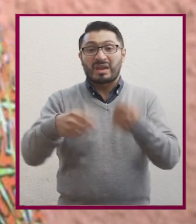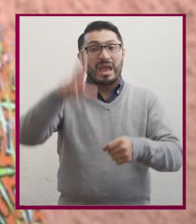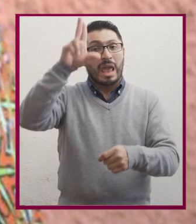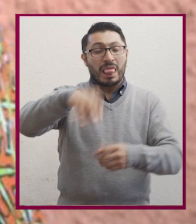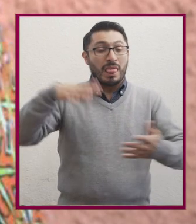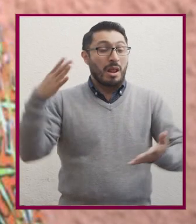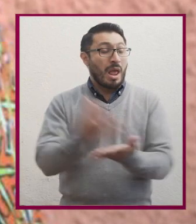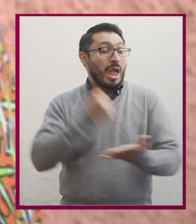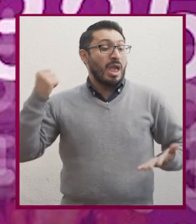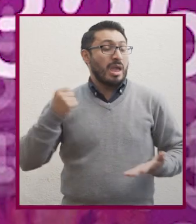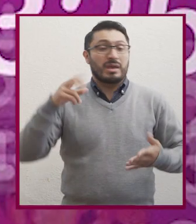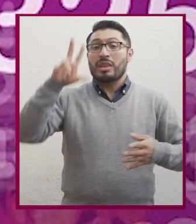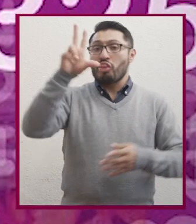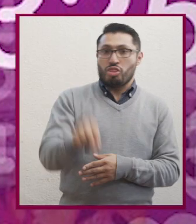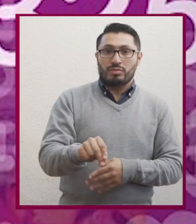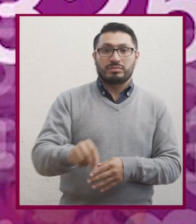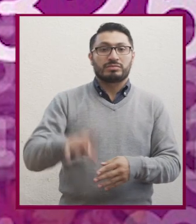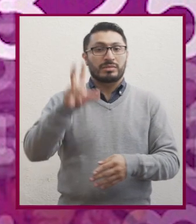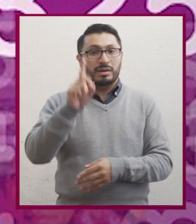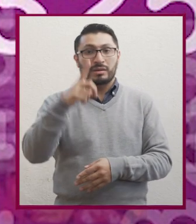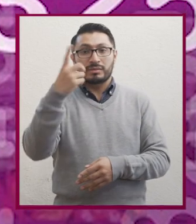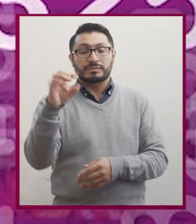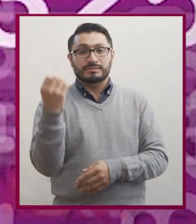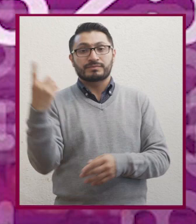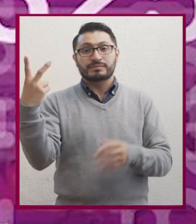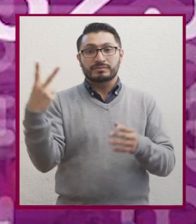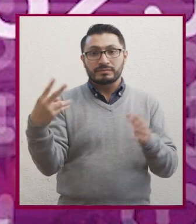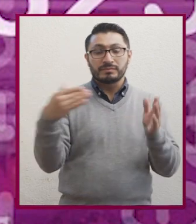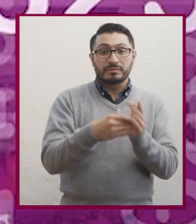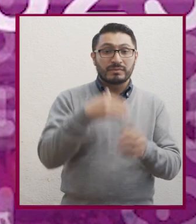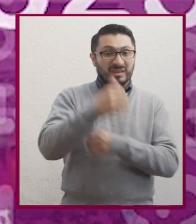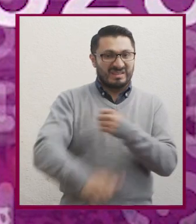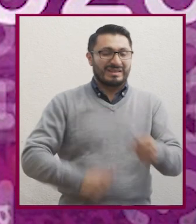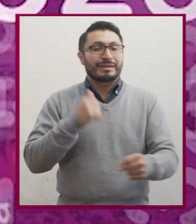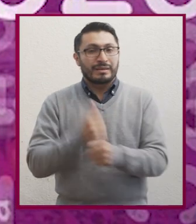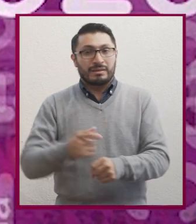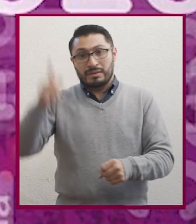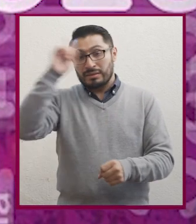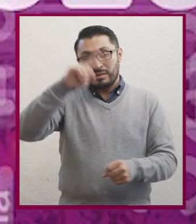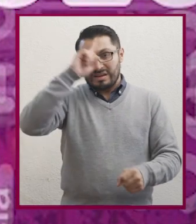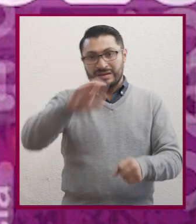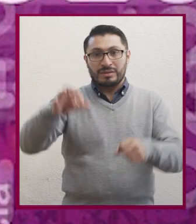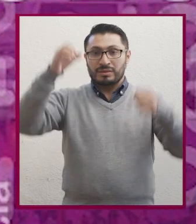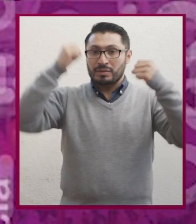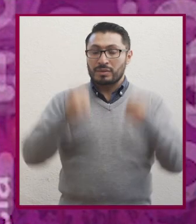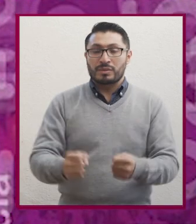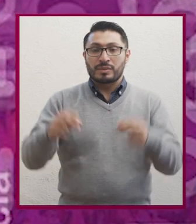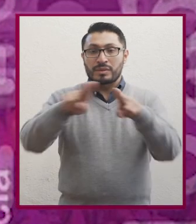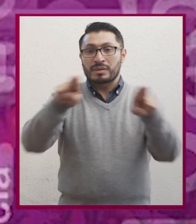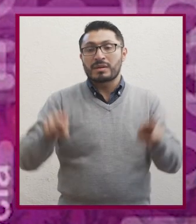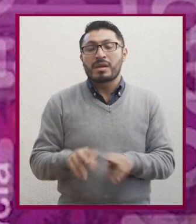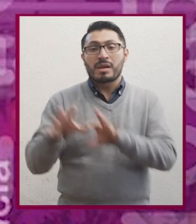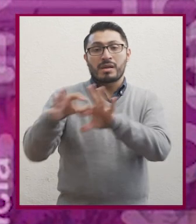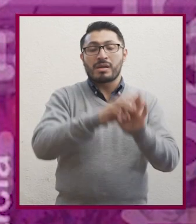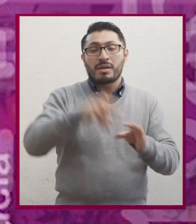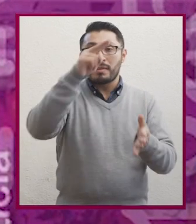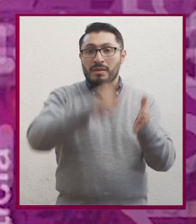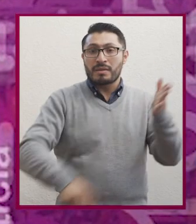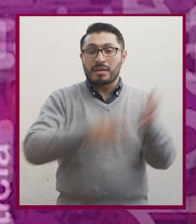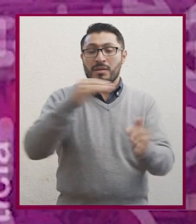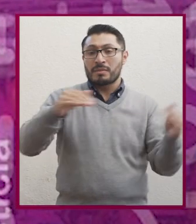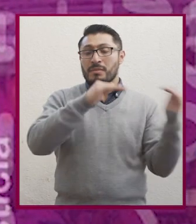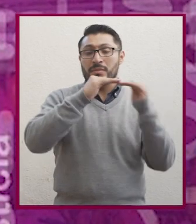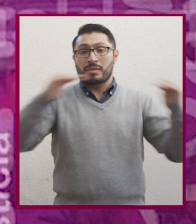un trofeo de guerra. El 31 de octubre del 2000, el Consejo de Seguridad de las Naciones Unidas aprobó por unanimidad